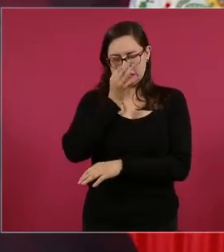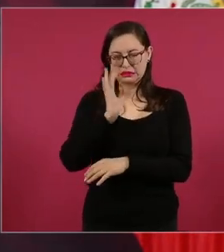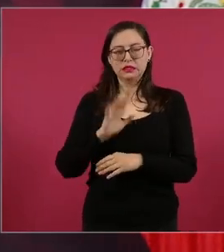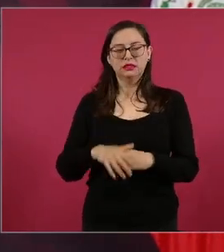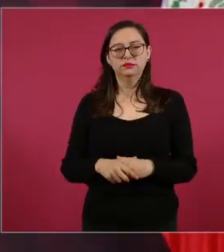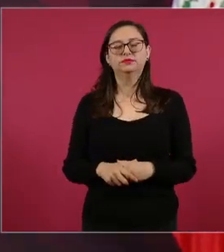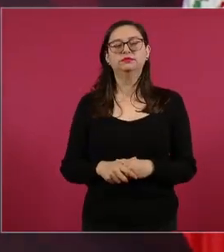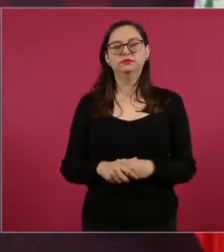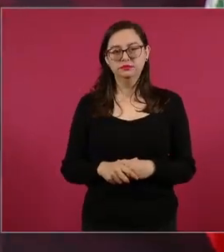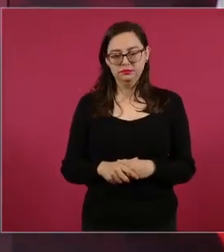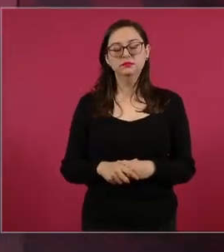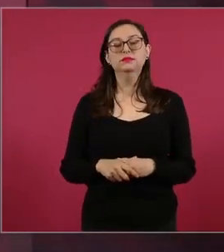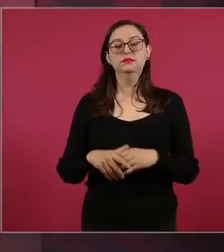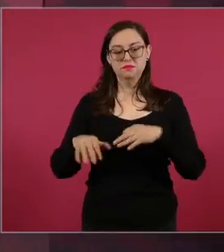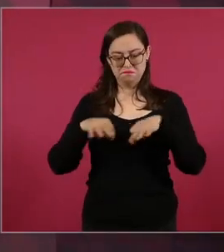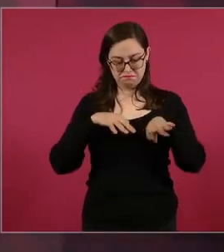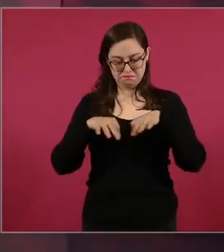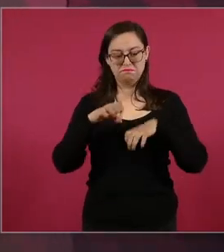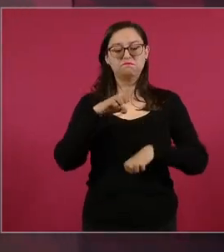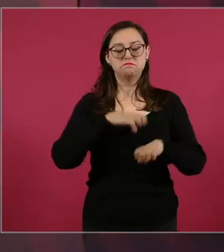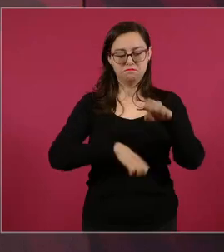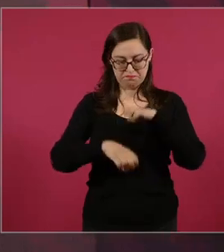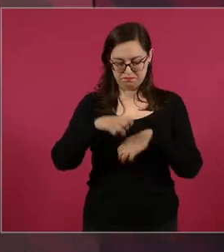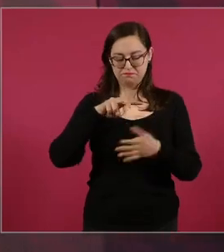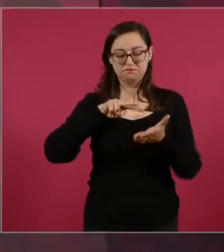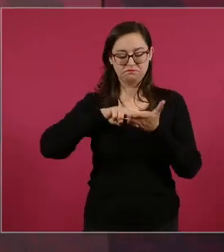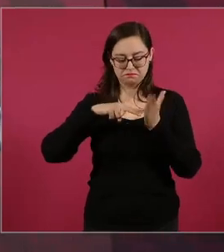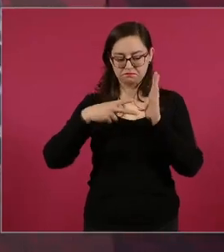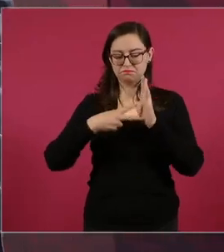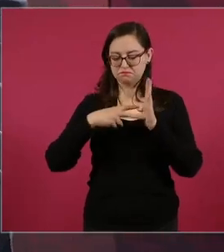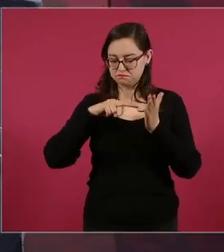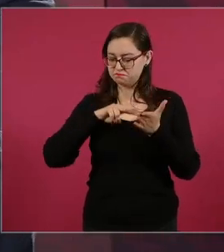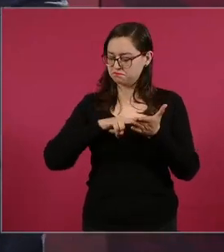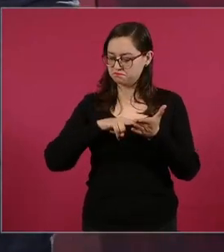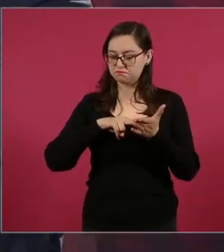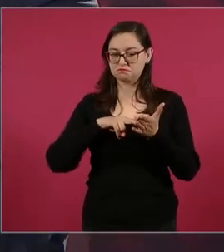Un buen trabajo de las empresas, de los ingenieros.